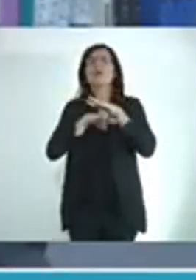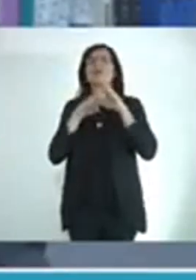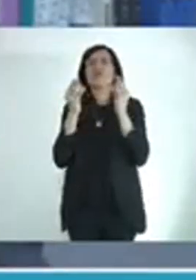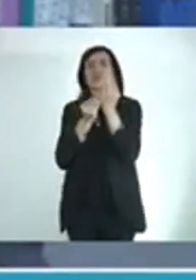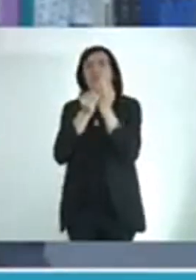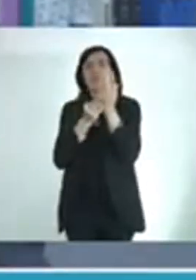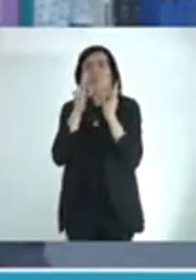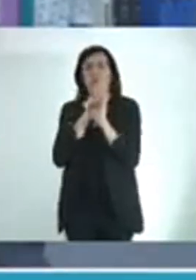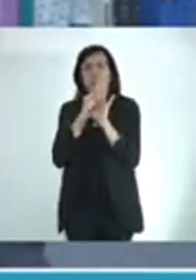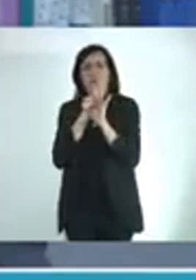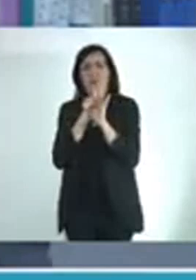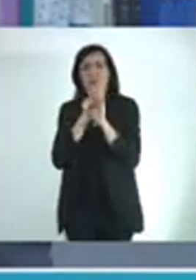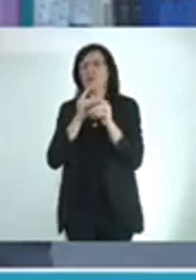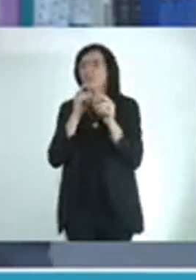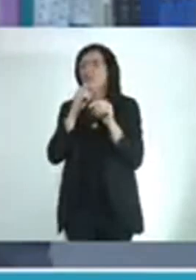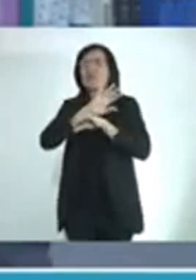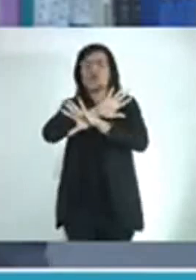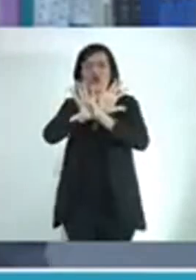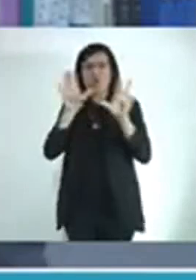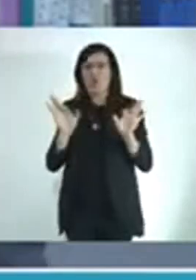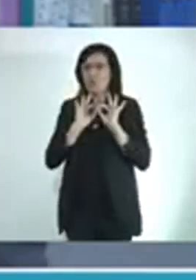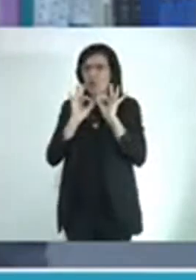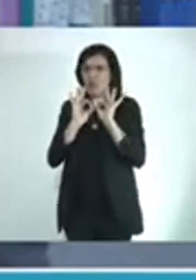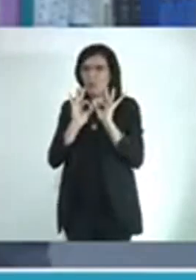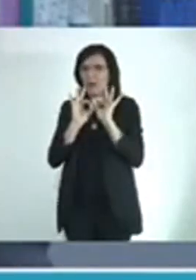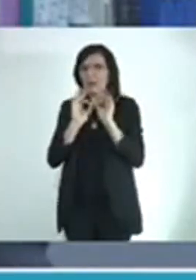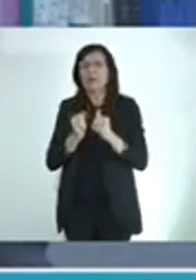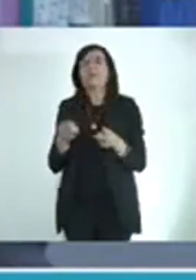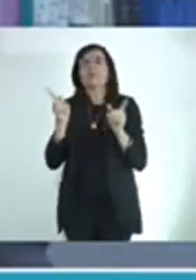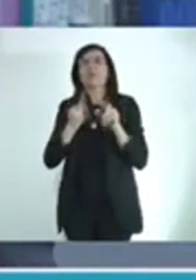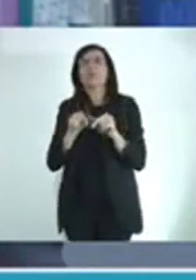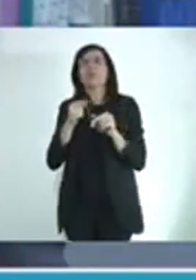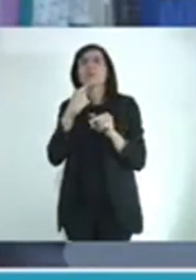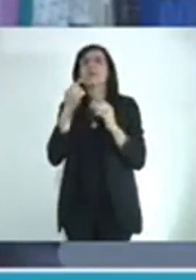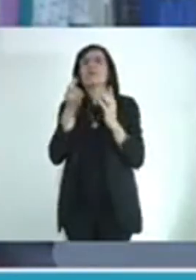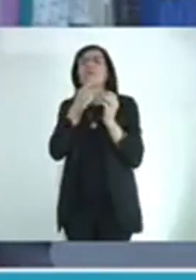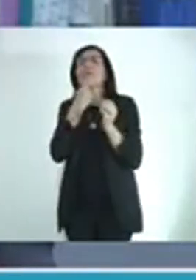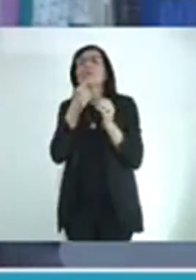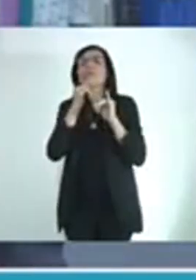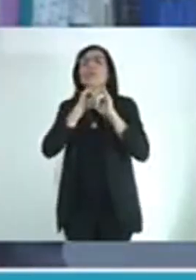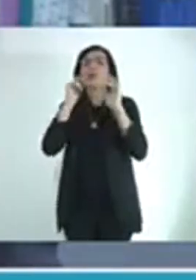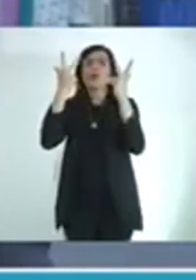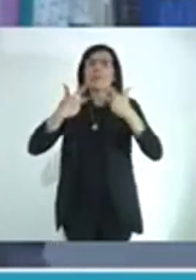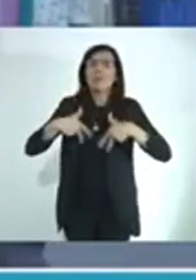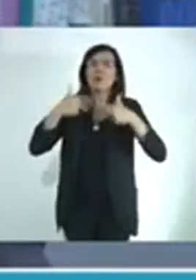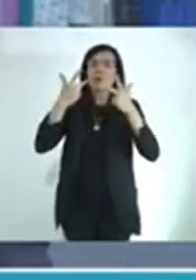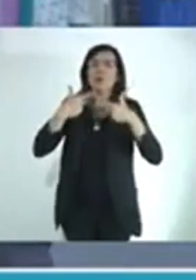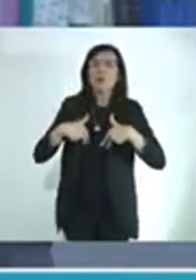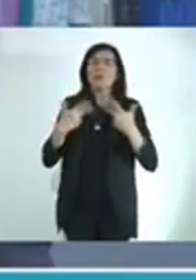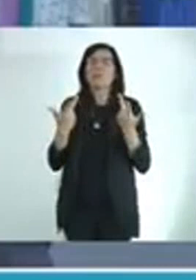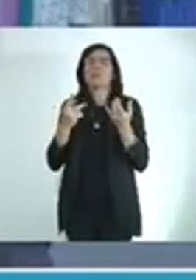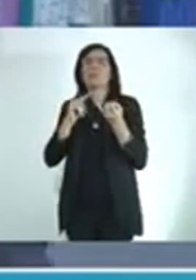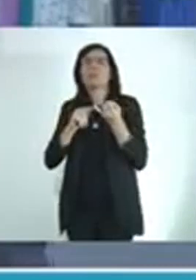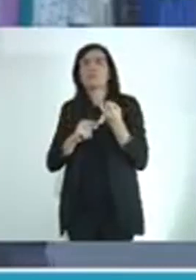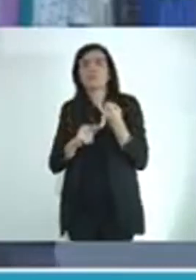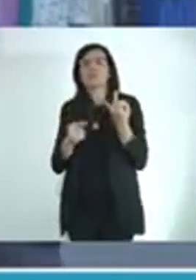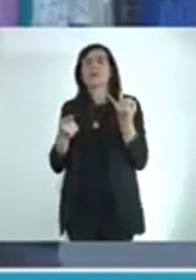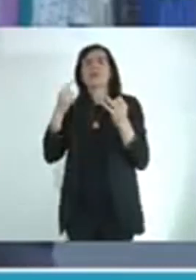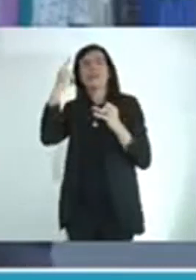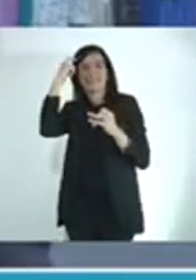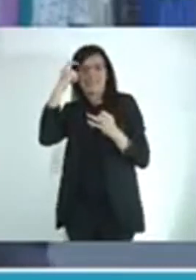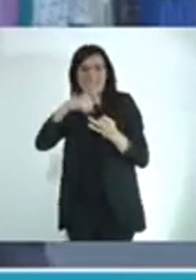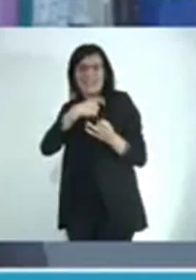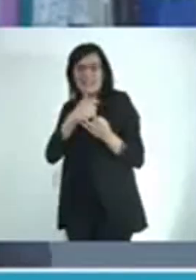niveles y modalidades del Ministerio de Educación. Y bueno, por sobre todo con programas como Convivencia, donde está el programa de aprendizaje